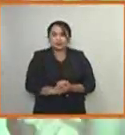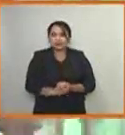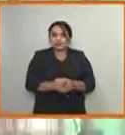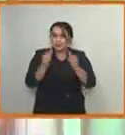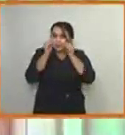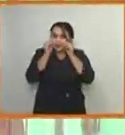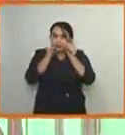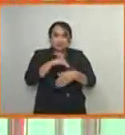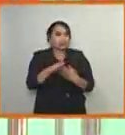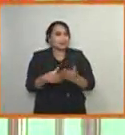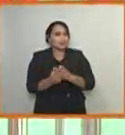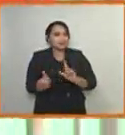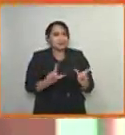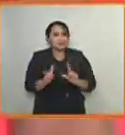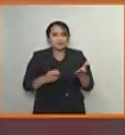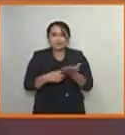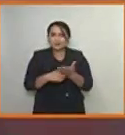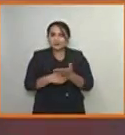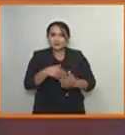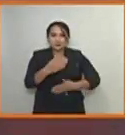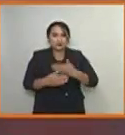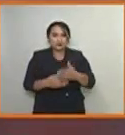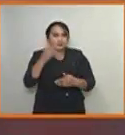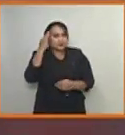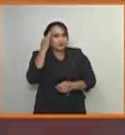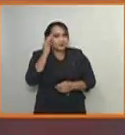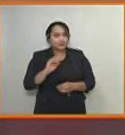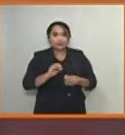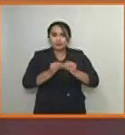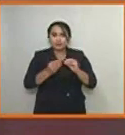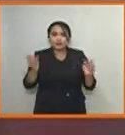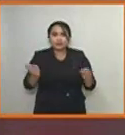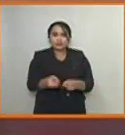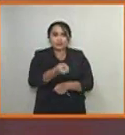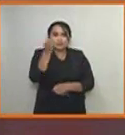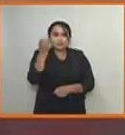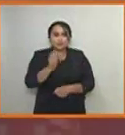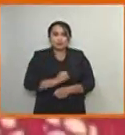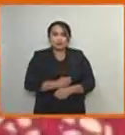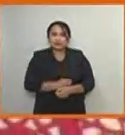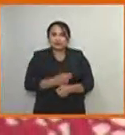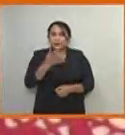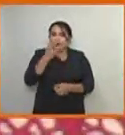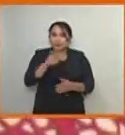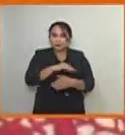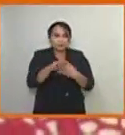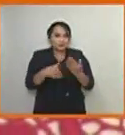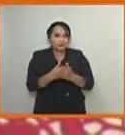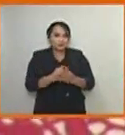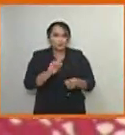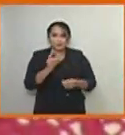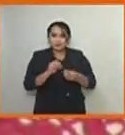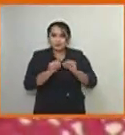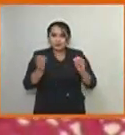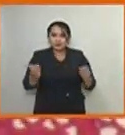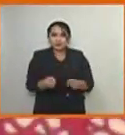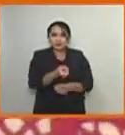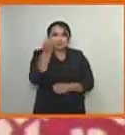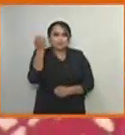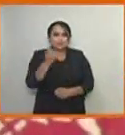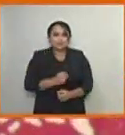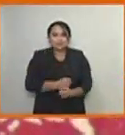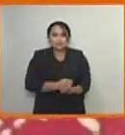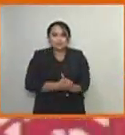parece si van alistando bien su boleto? Porque a continuación vamos a conocer el número afortunado. Mucha suerte a todos porque el primer dígito seleccionado es